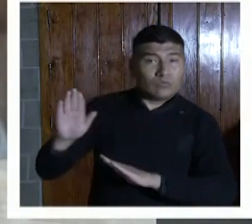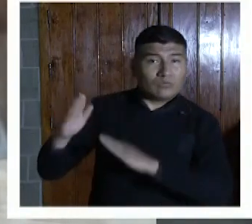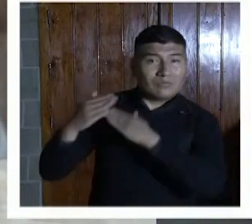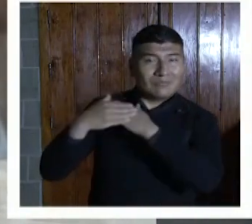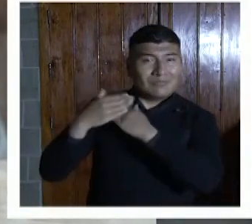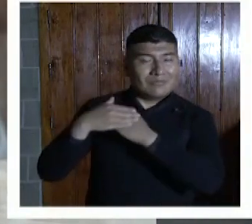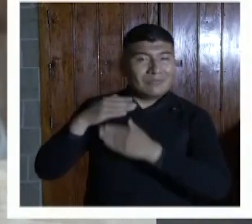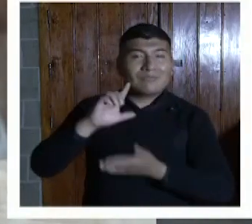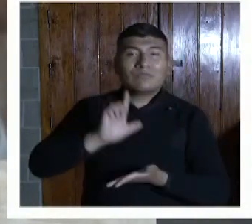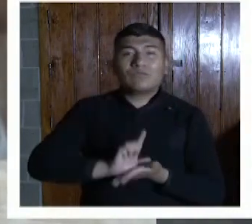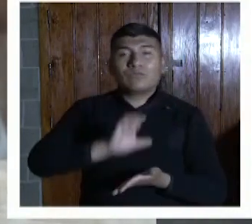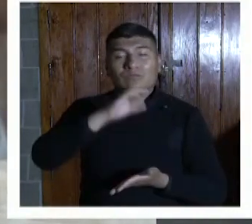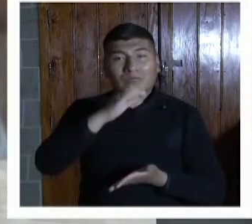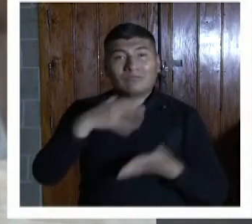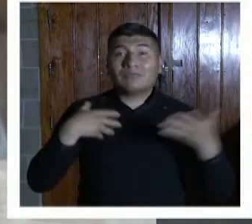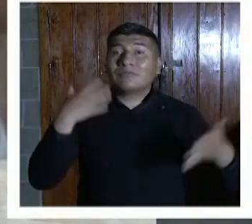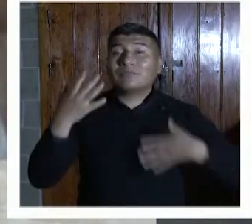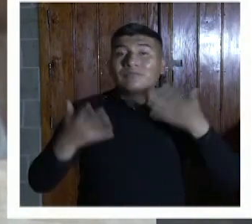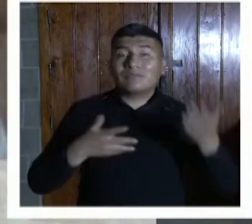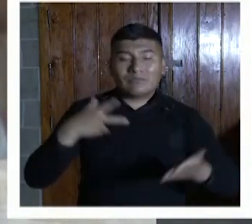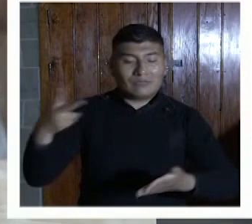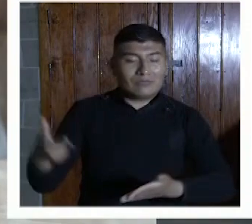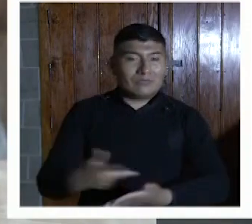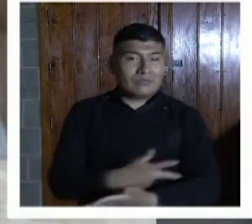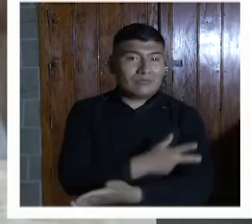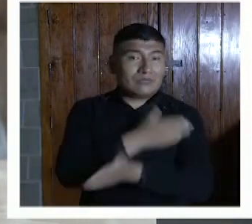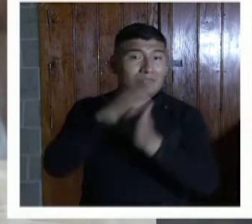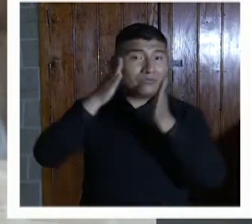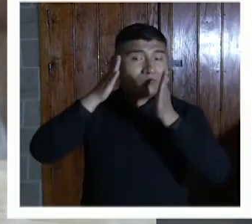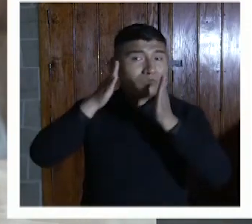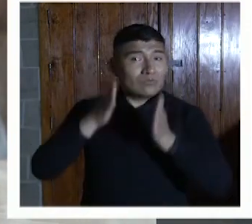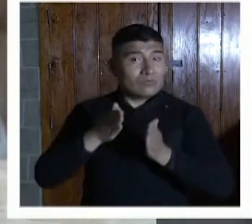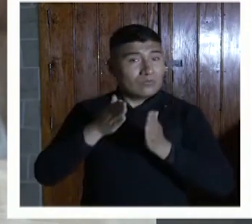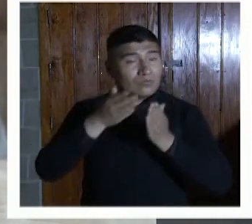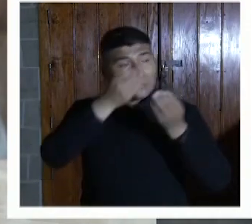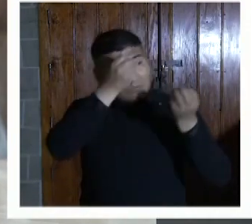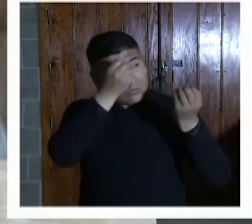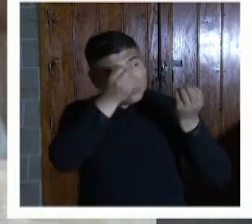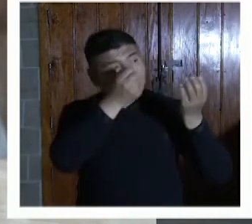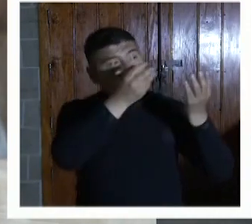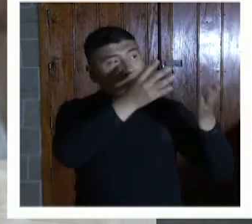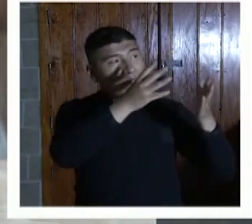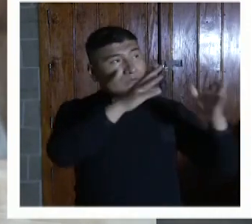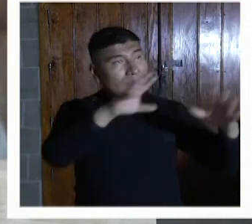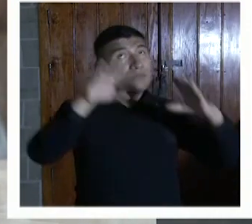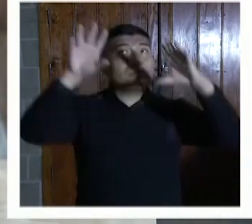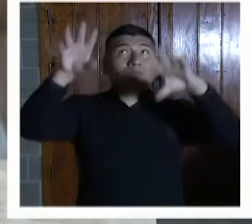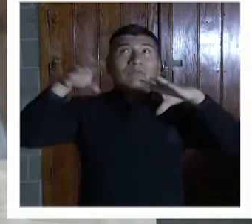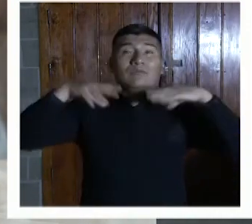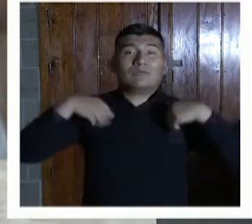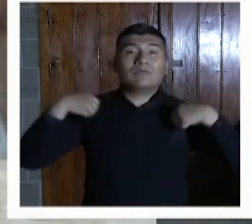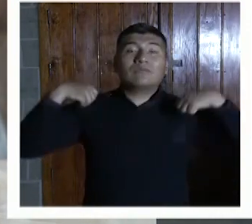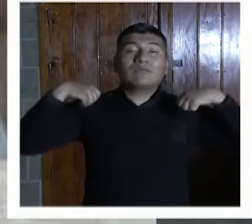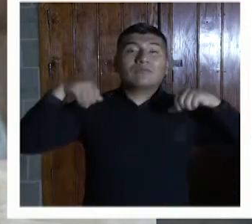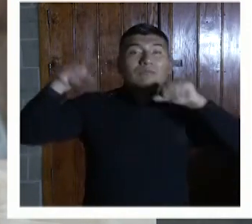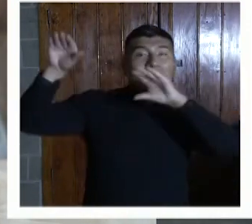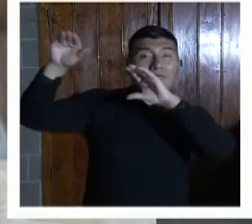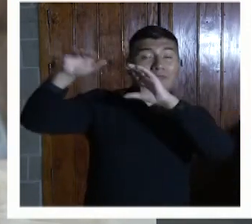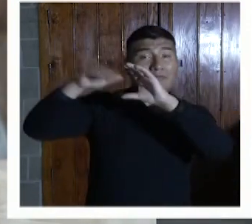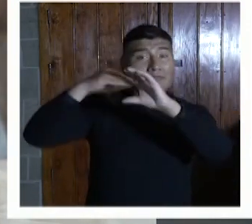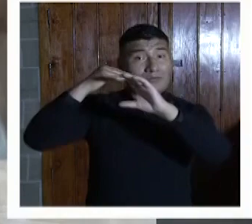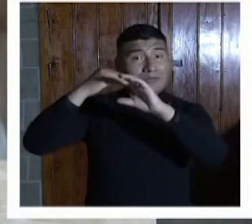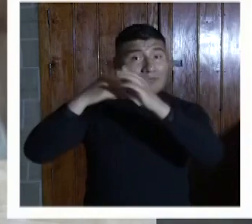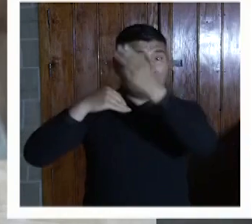de la alegría de los pastores que obedecieron el mensaje de los ángeles. María,